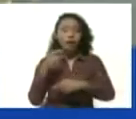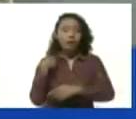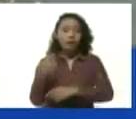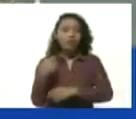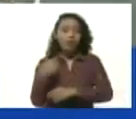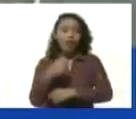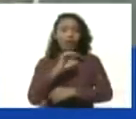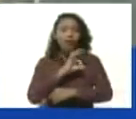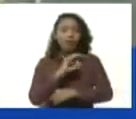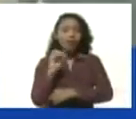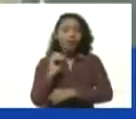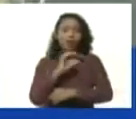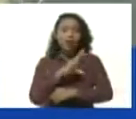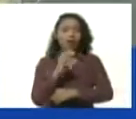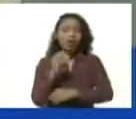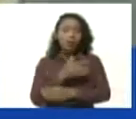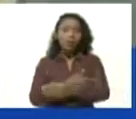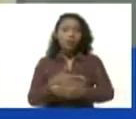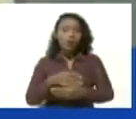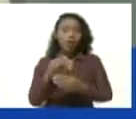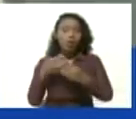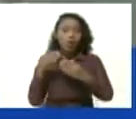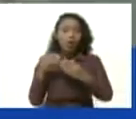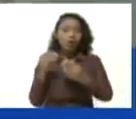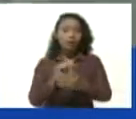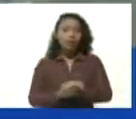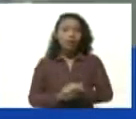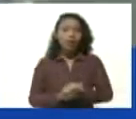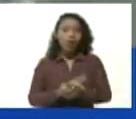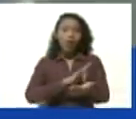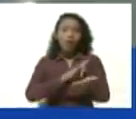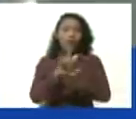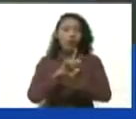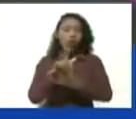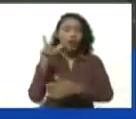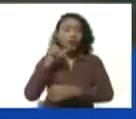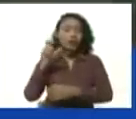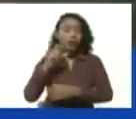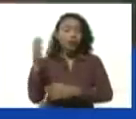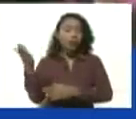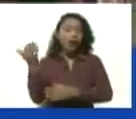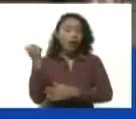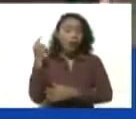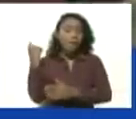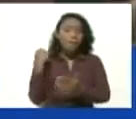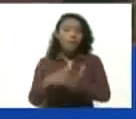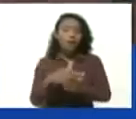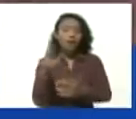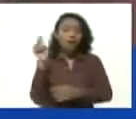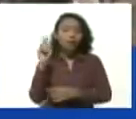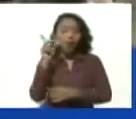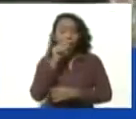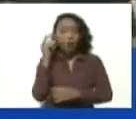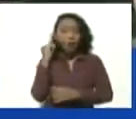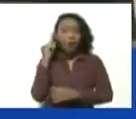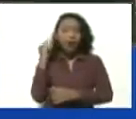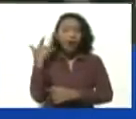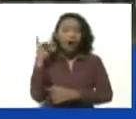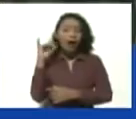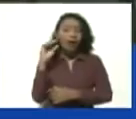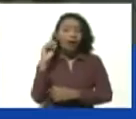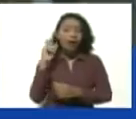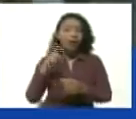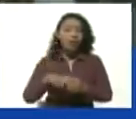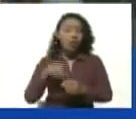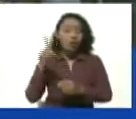con 300, 500 millones de dólares los vuelos que necesitaríamos para traer a los miles de venezolanos y venezolanas que están